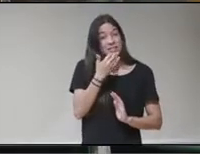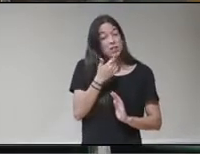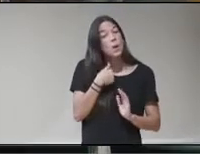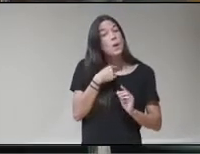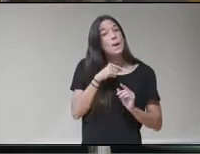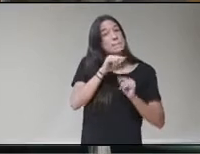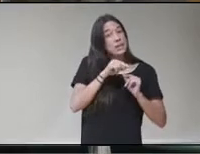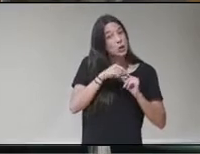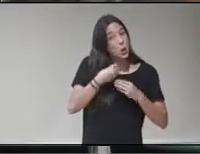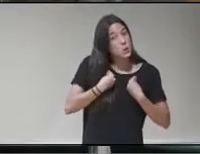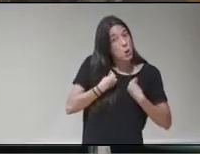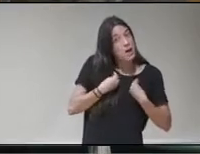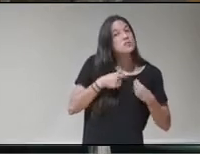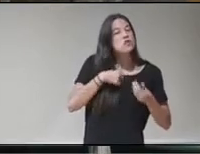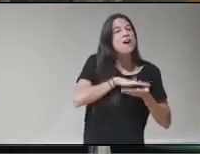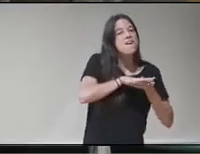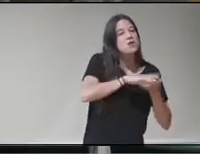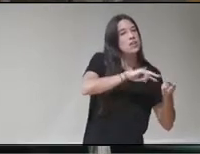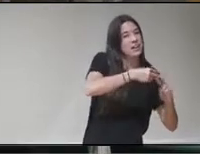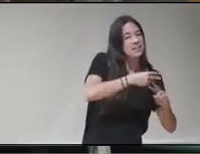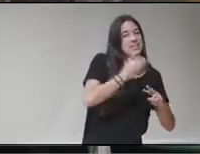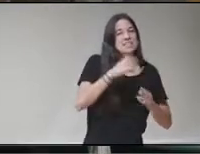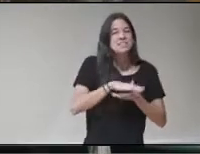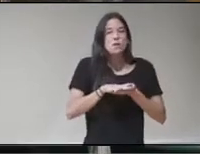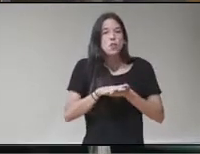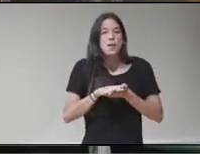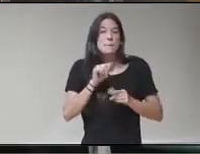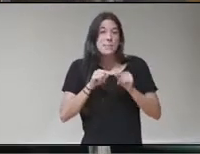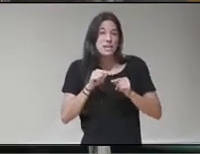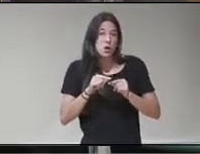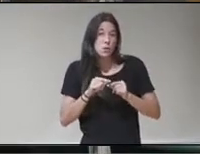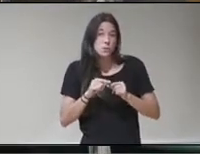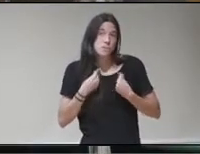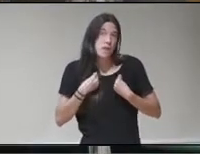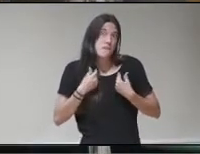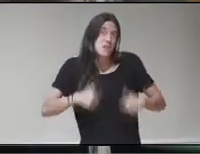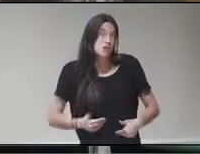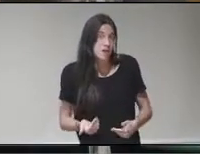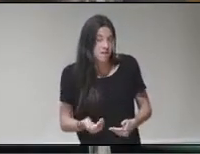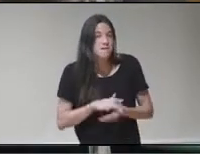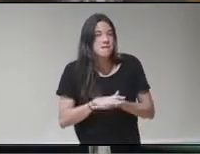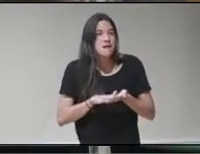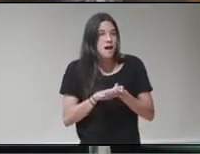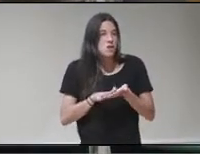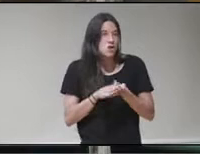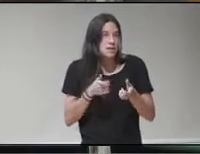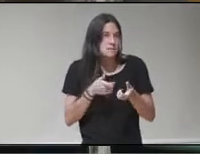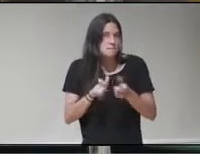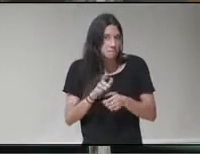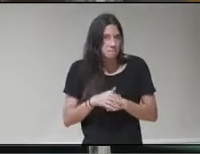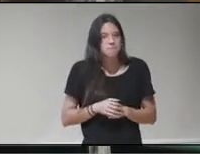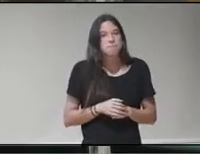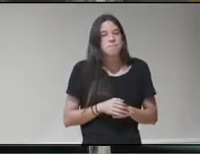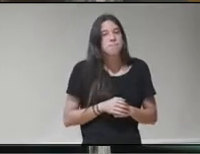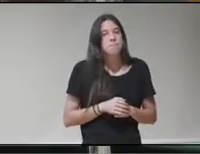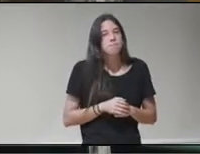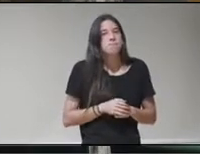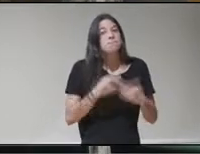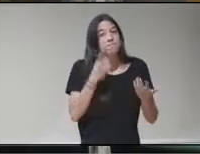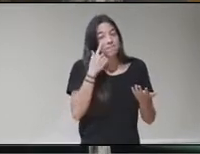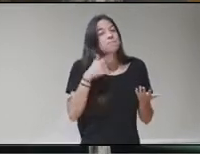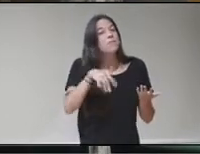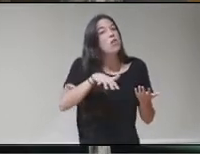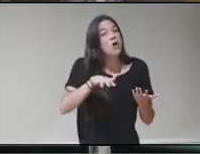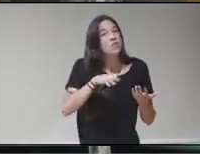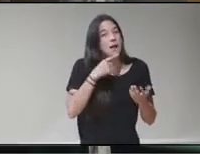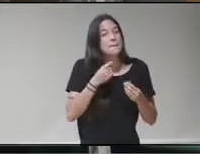genes. Si hablo de microbiota, me refiero a bichos. Ya está. Bien, pues entonces, vamos a ver dónde está la microbiota. En la superficie,